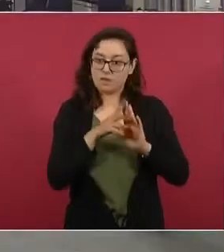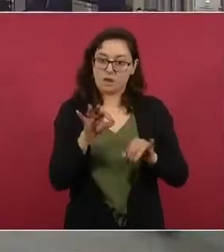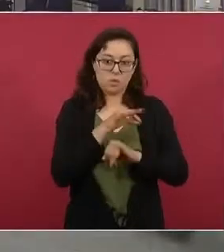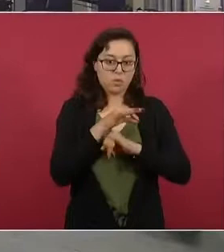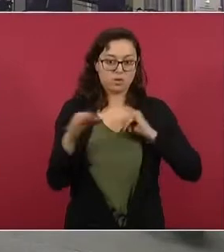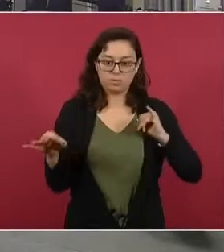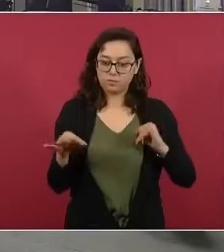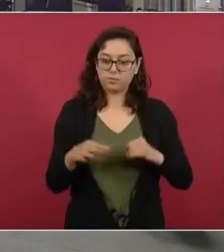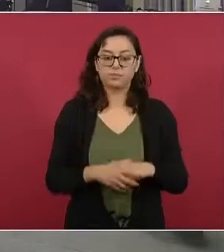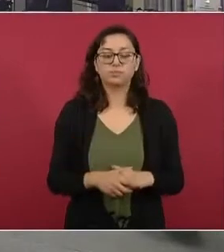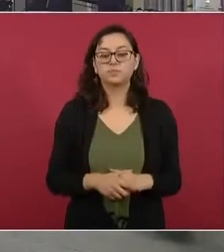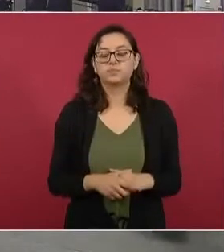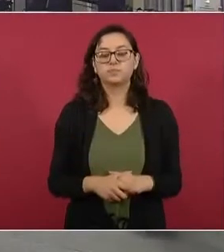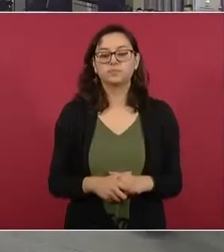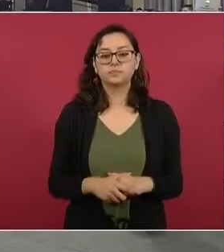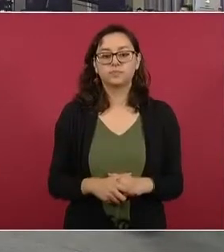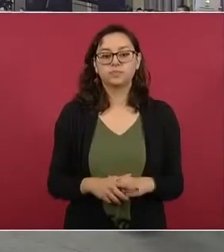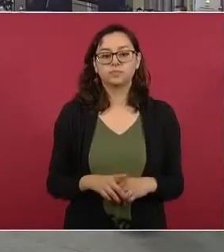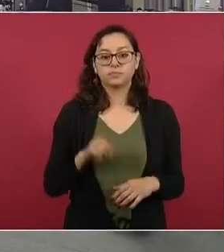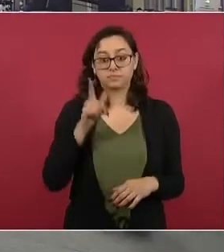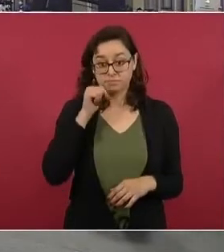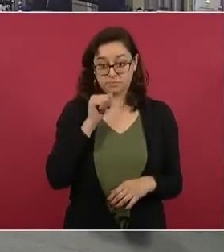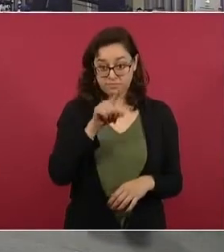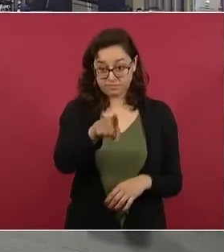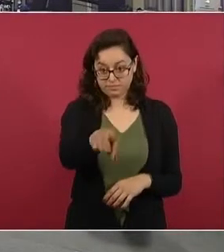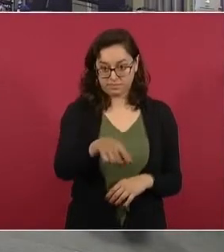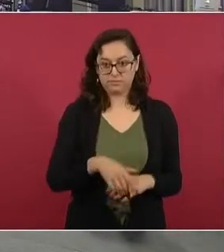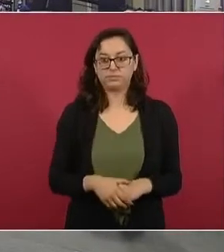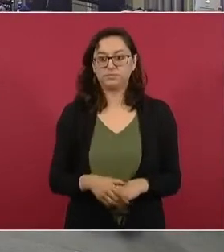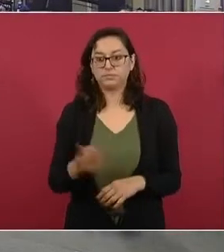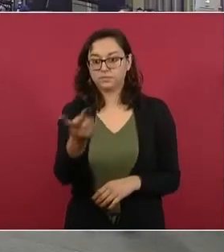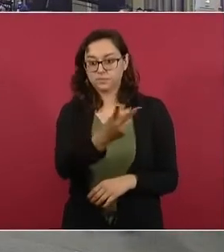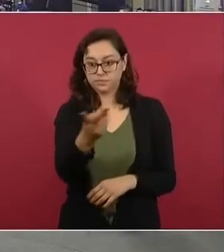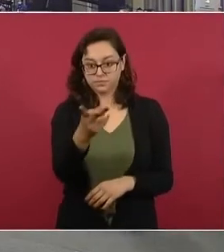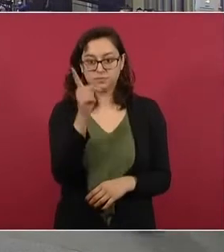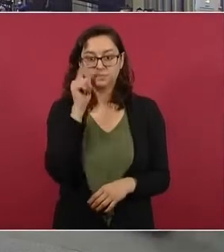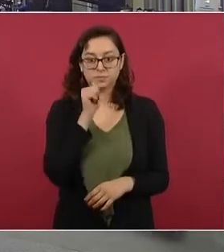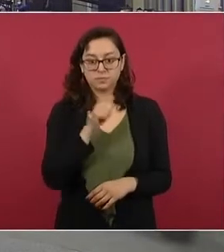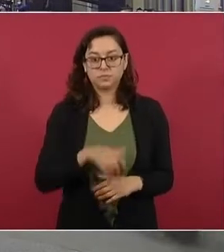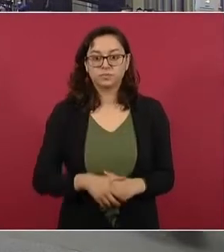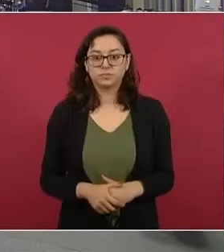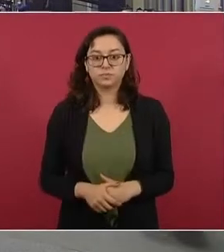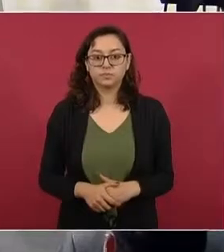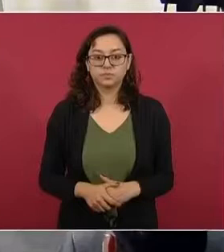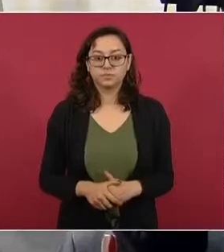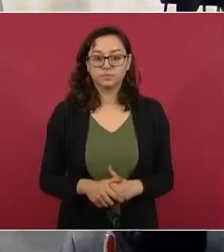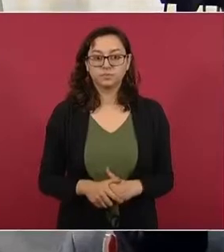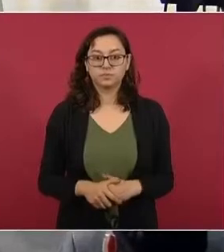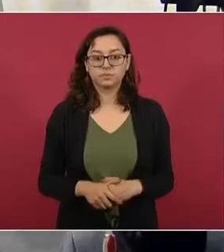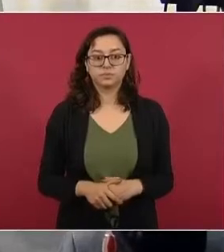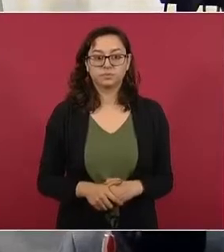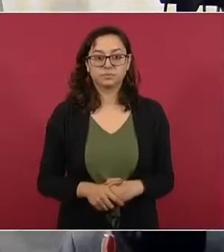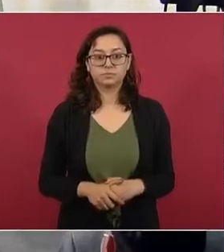terminamos, ya queda pendiente mañana ustedes dos. Miren,